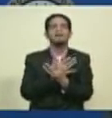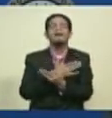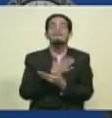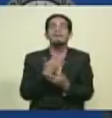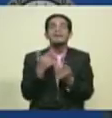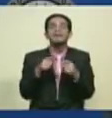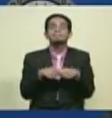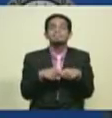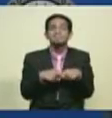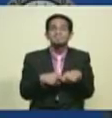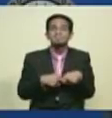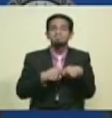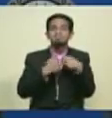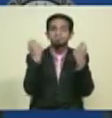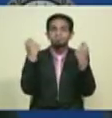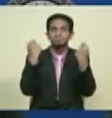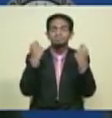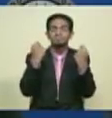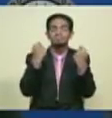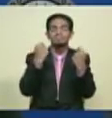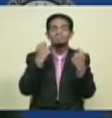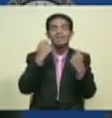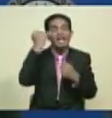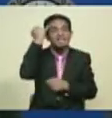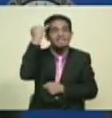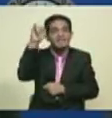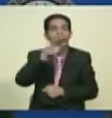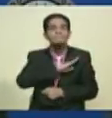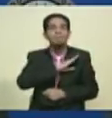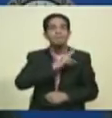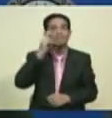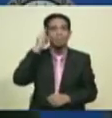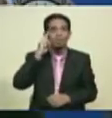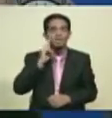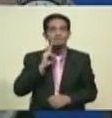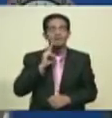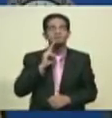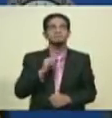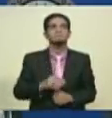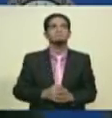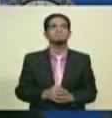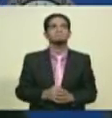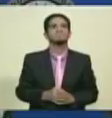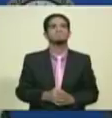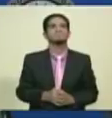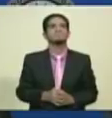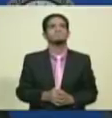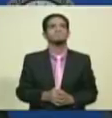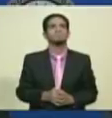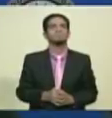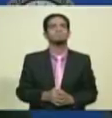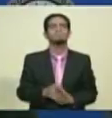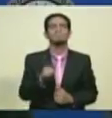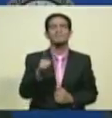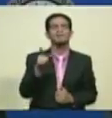liquidar el bolivarianismo. Y aquí es una discusión mayor. Es entre el monroísmo, la doctrina Monroe